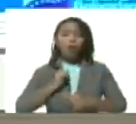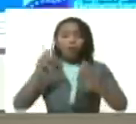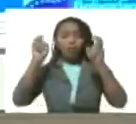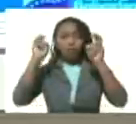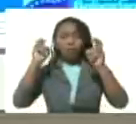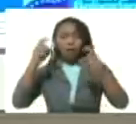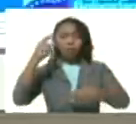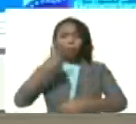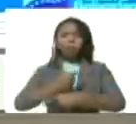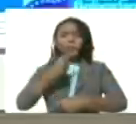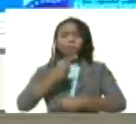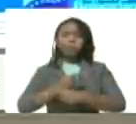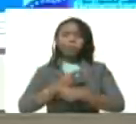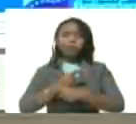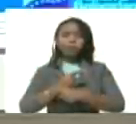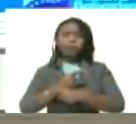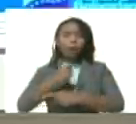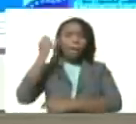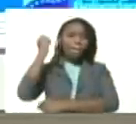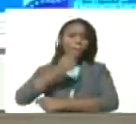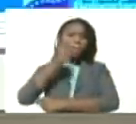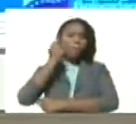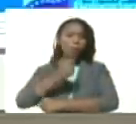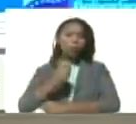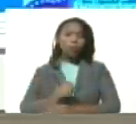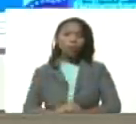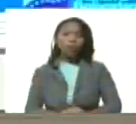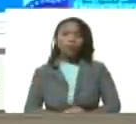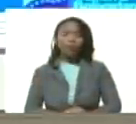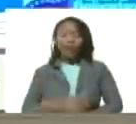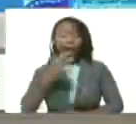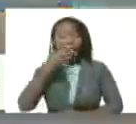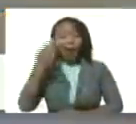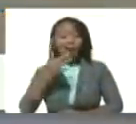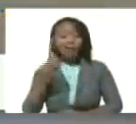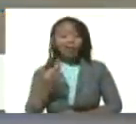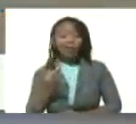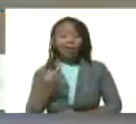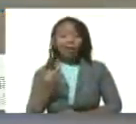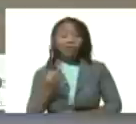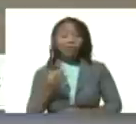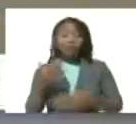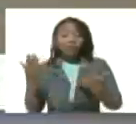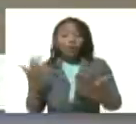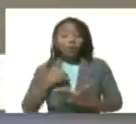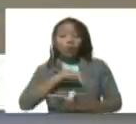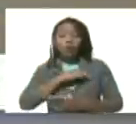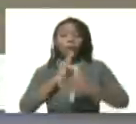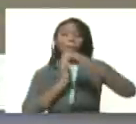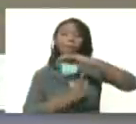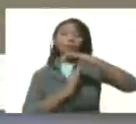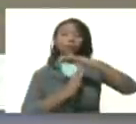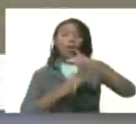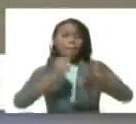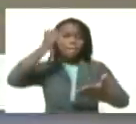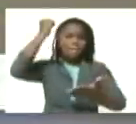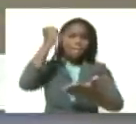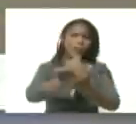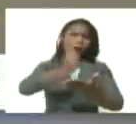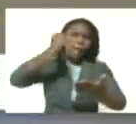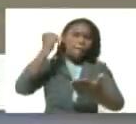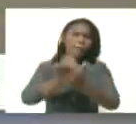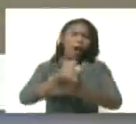la competencia de la Corte. La verdad verdadera es que nuestros migrantes están siendo asesinados